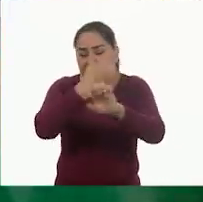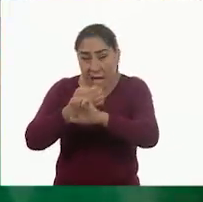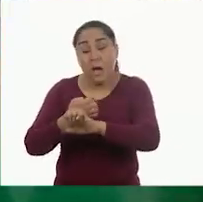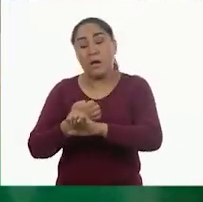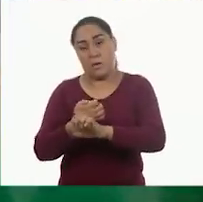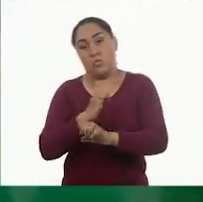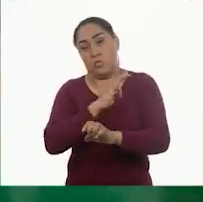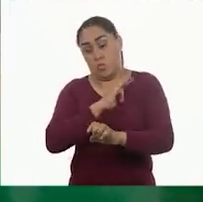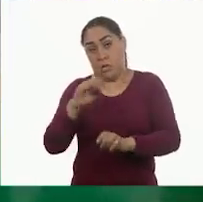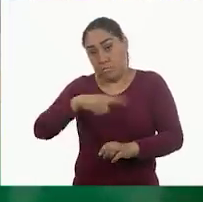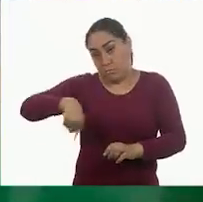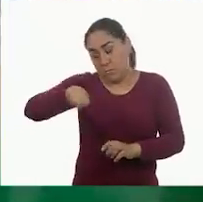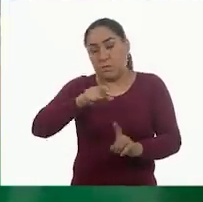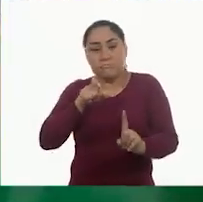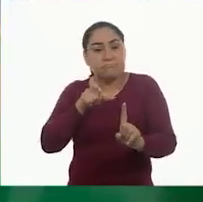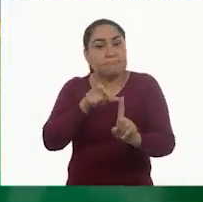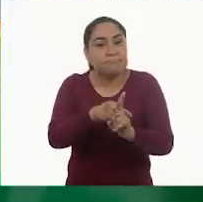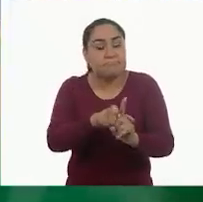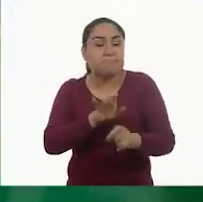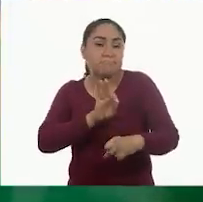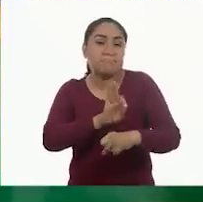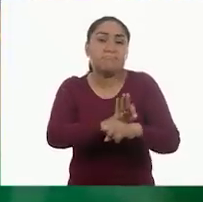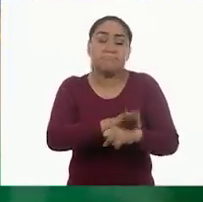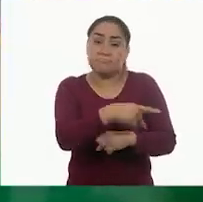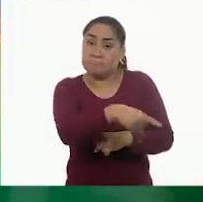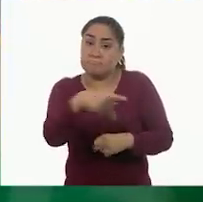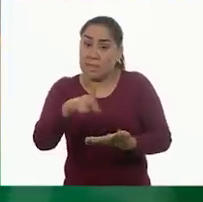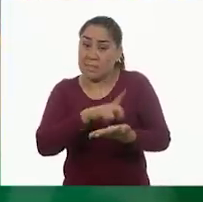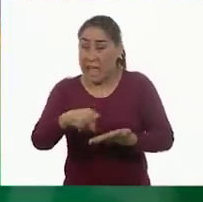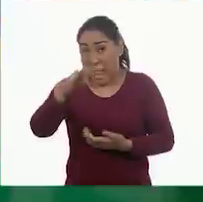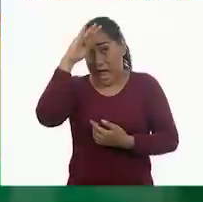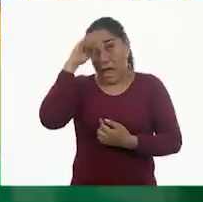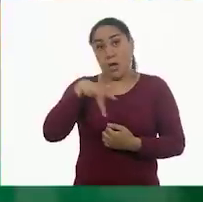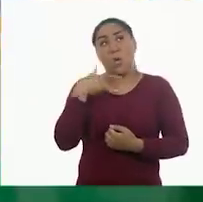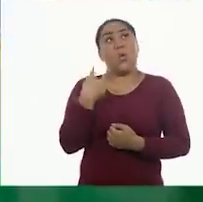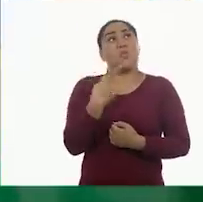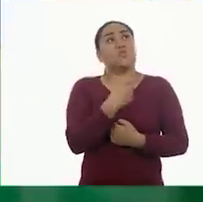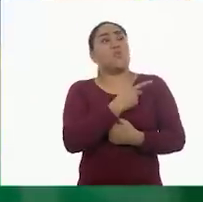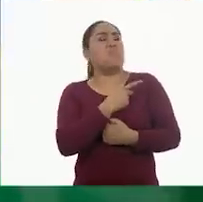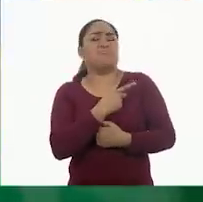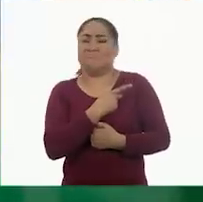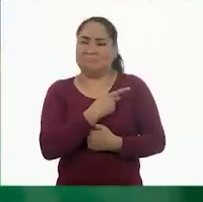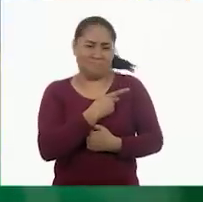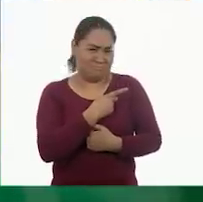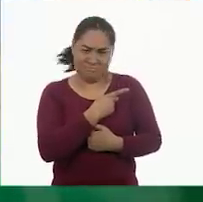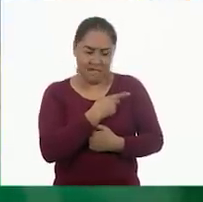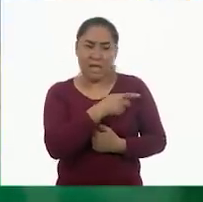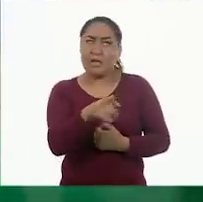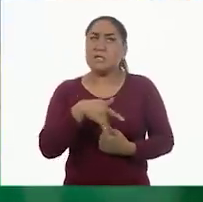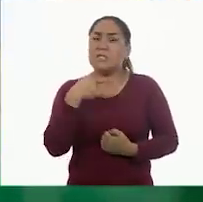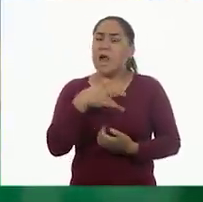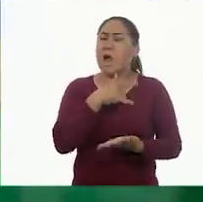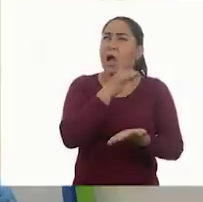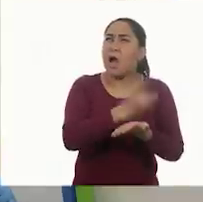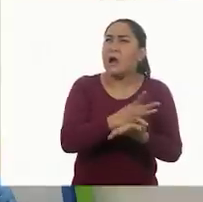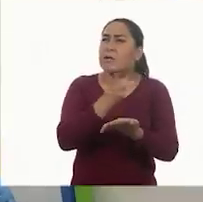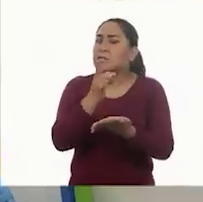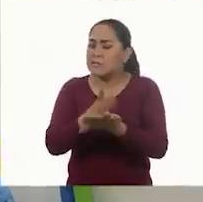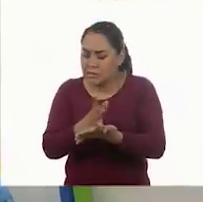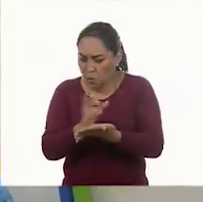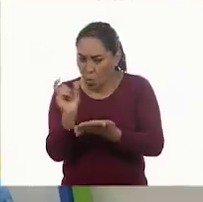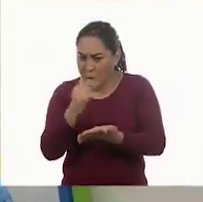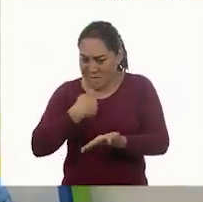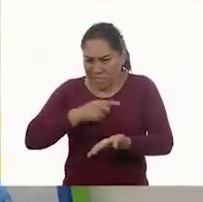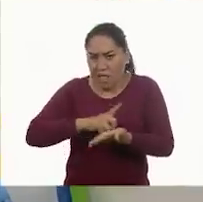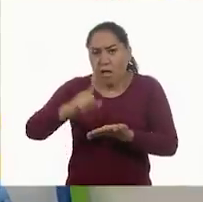pueden proteger nuestros derechos. Entonces, no estamos solos, niños y niñas. Tenemos que identificar y saber cuándo están siendo vulnerados